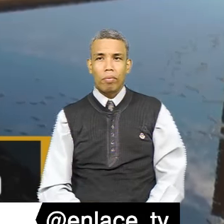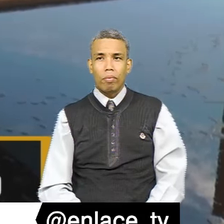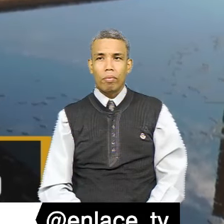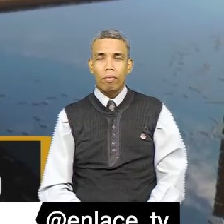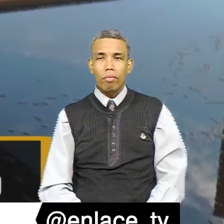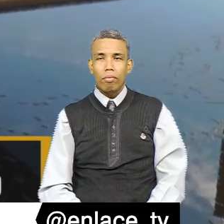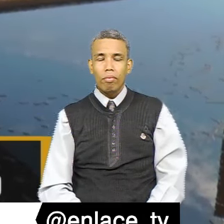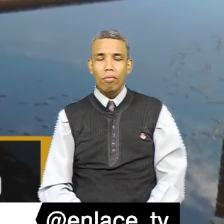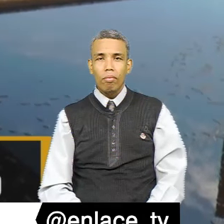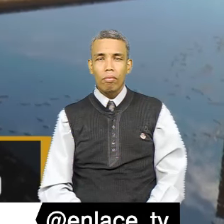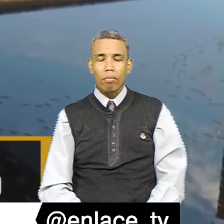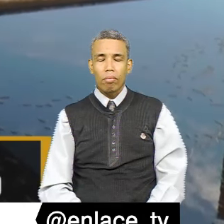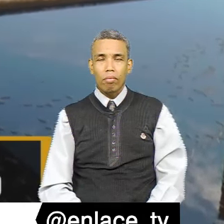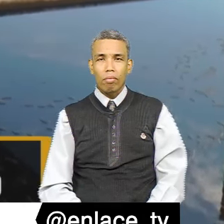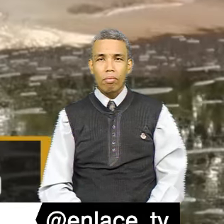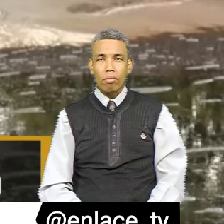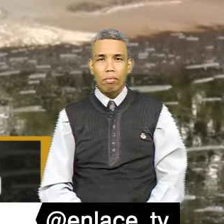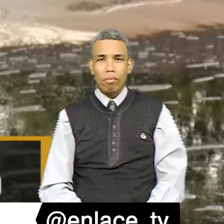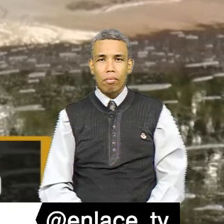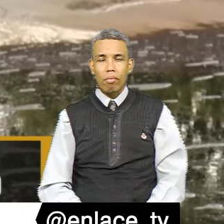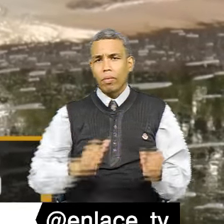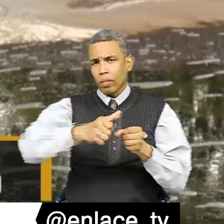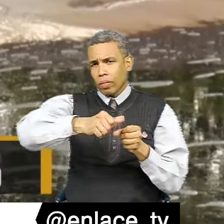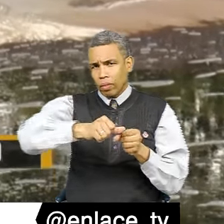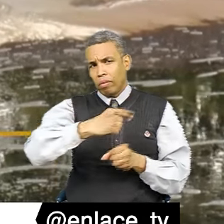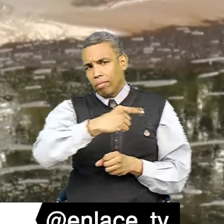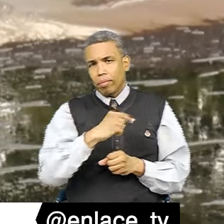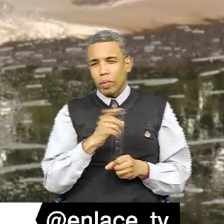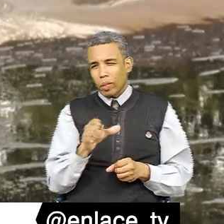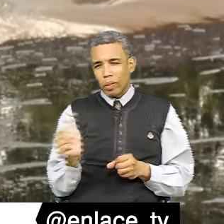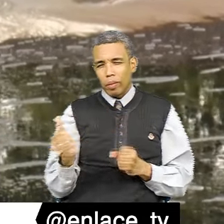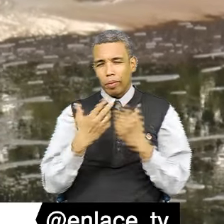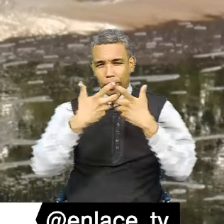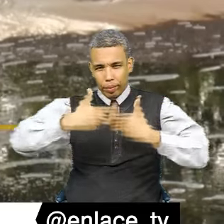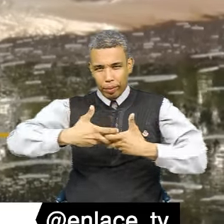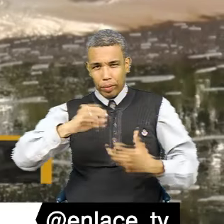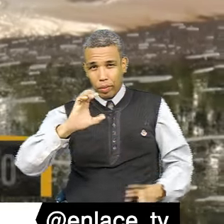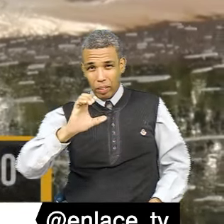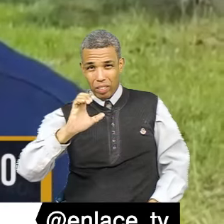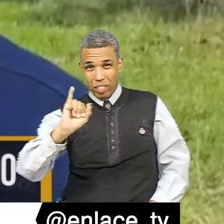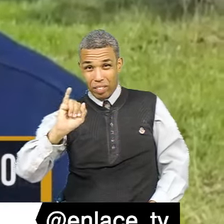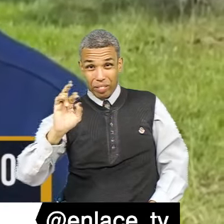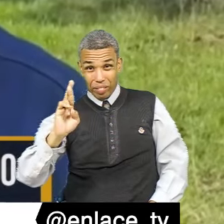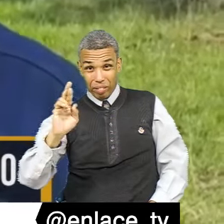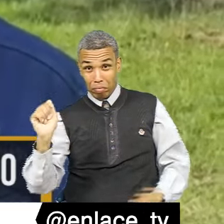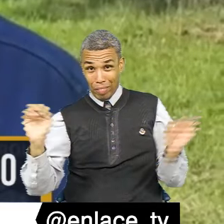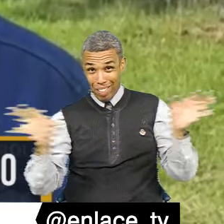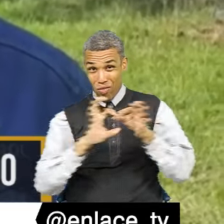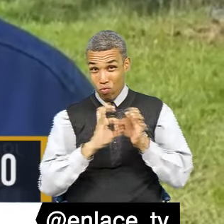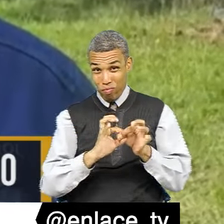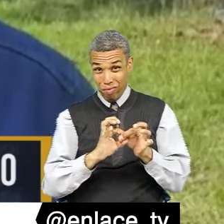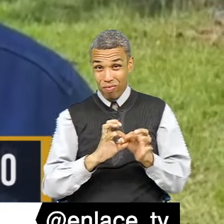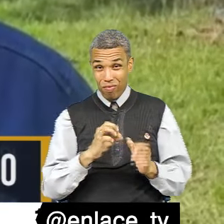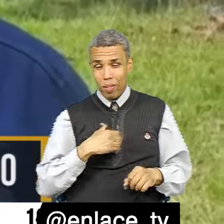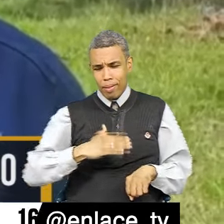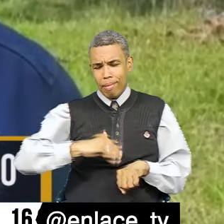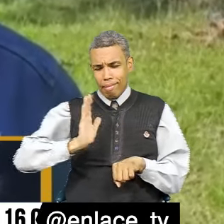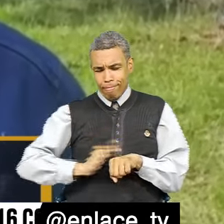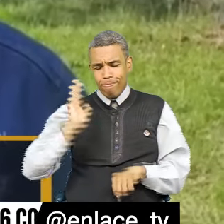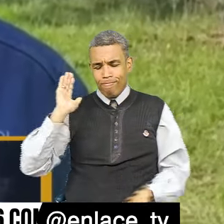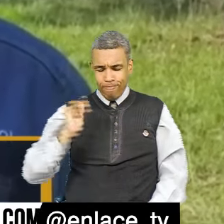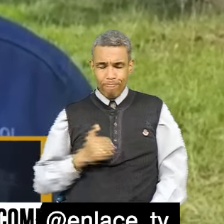través del responsable del proyecto Racir Infanta, se ha pronunciado ante los afloramientos de crudo en el corregimiento del Centro. Las principales causas del